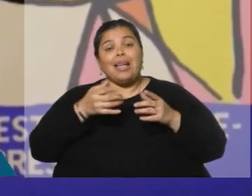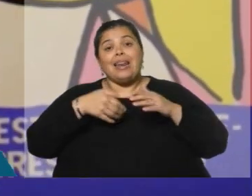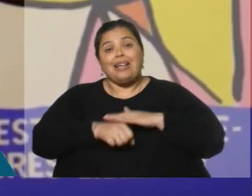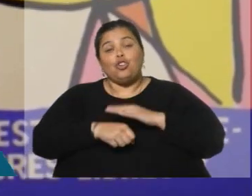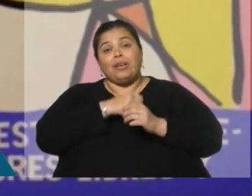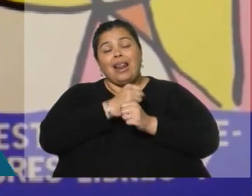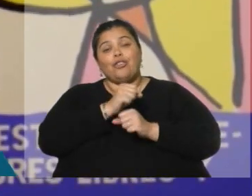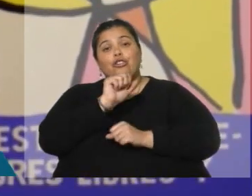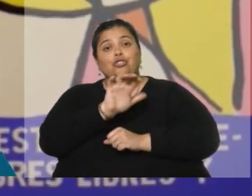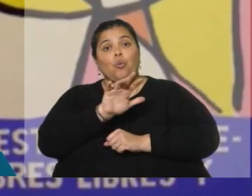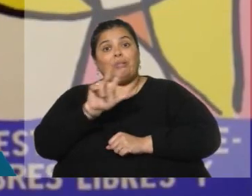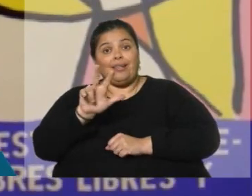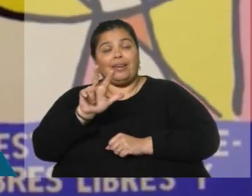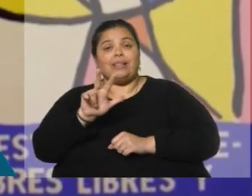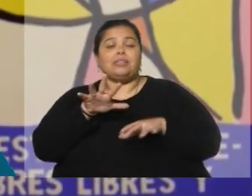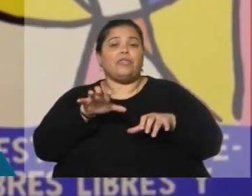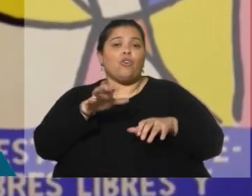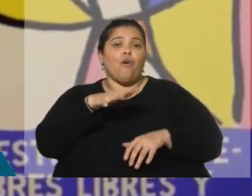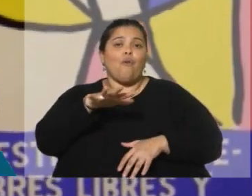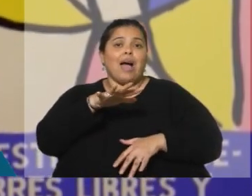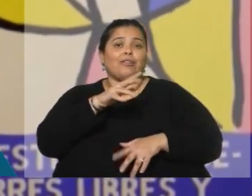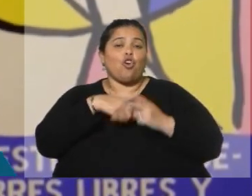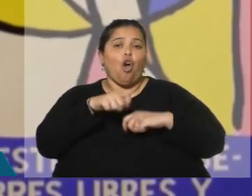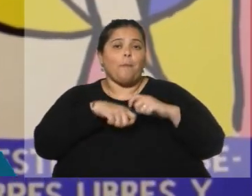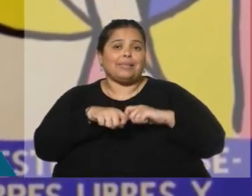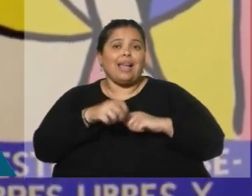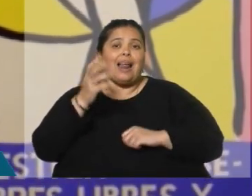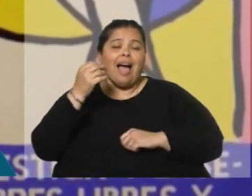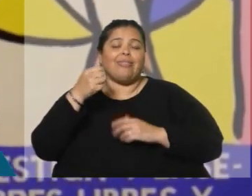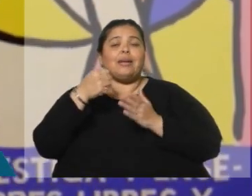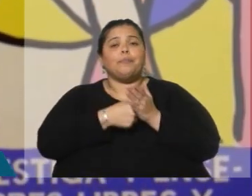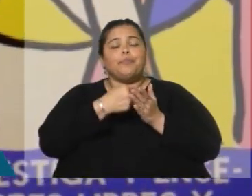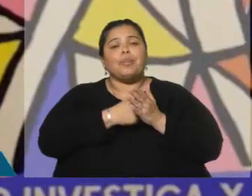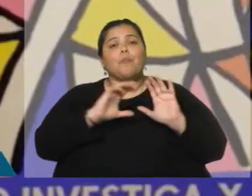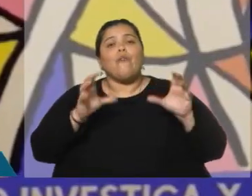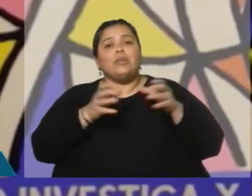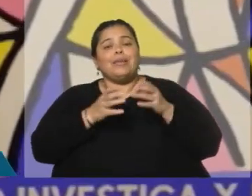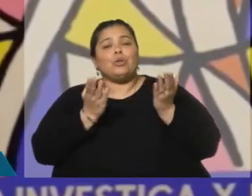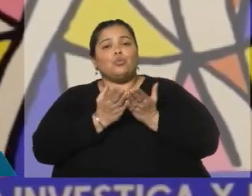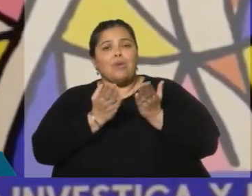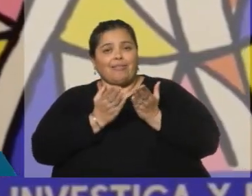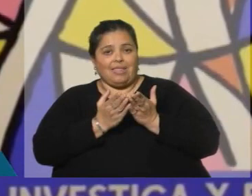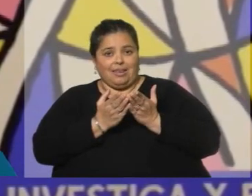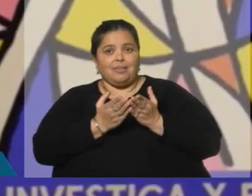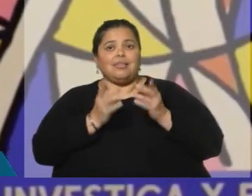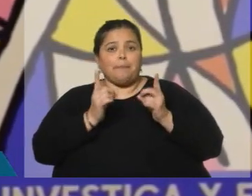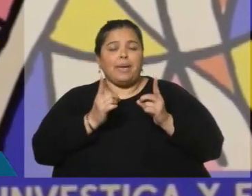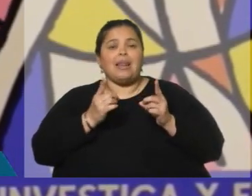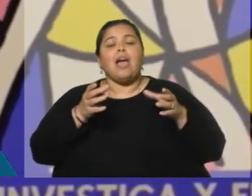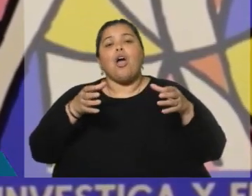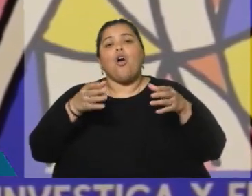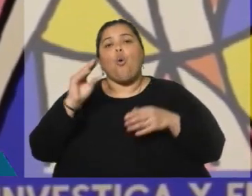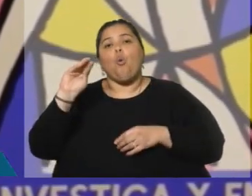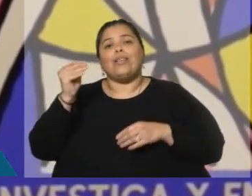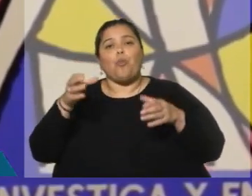vivió en el barrio de la comercial y durante su juventud militó en el movimiento estudiantilli en la feu en la juventud del partido